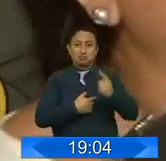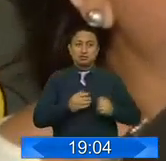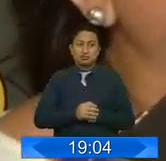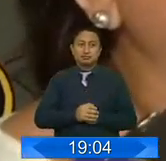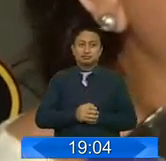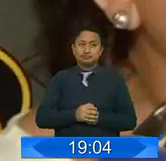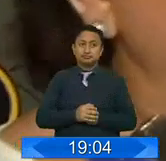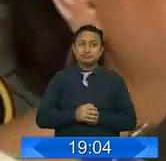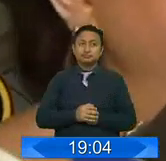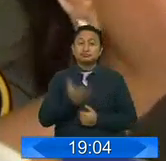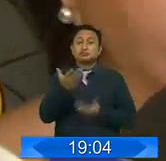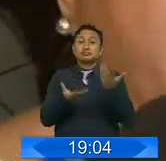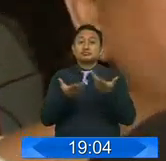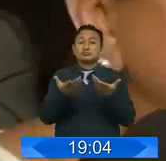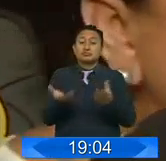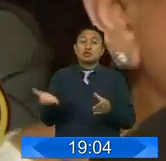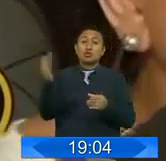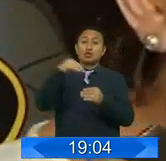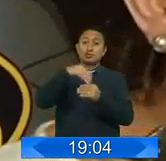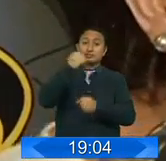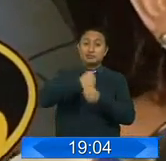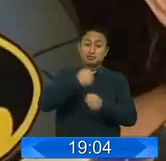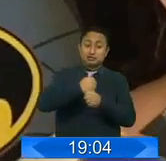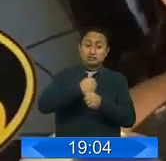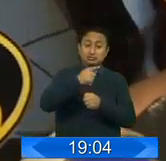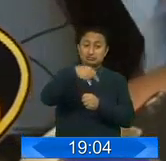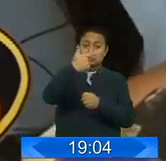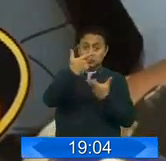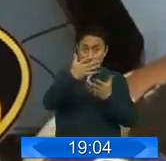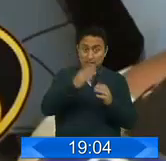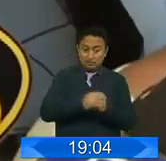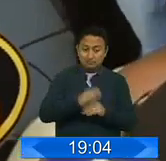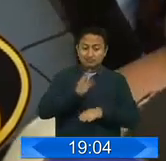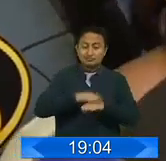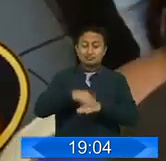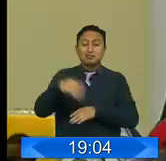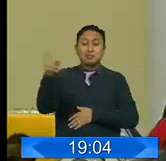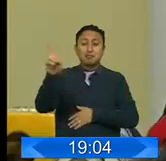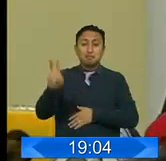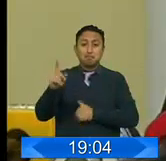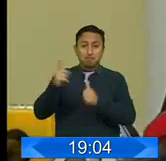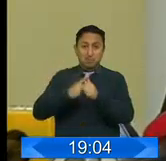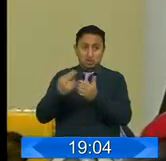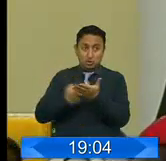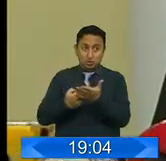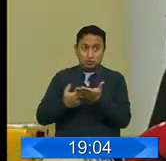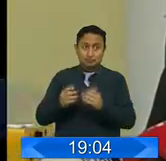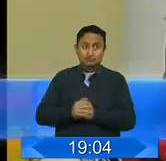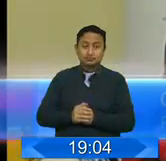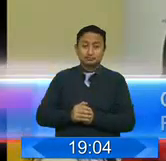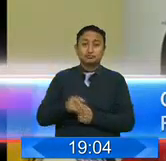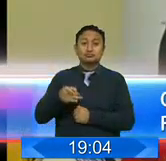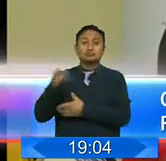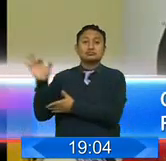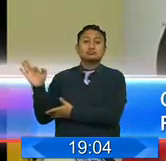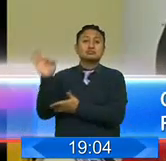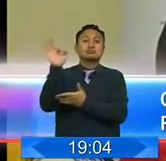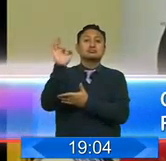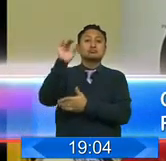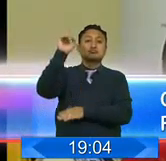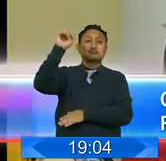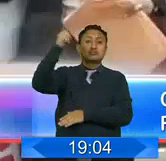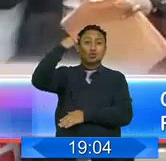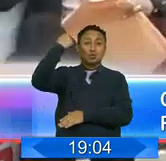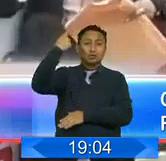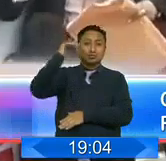dando a futuro en estos días de acuerdo a la reunión del día viernes. Asimismo, el representante del gobierno en la provincia